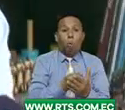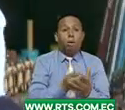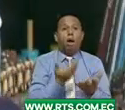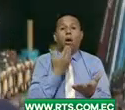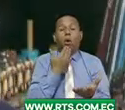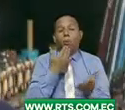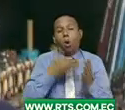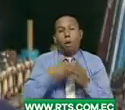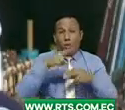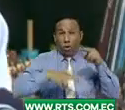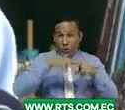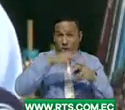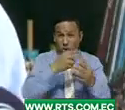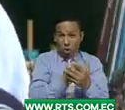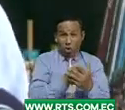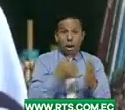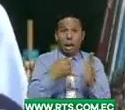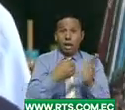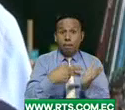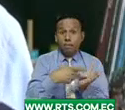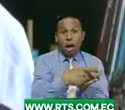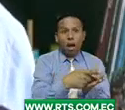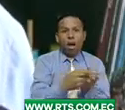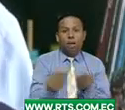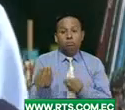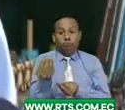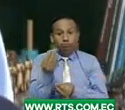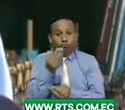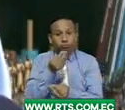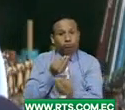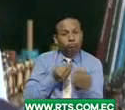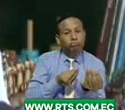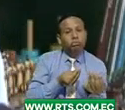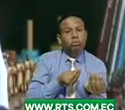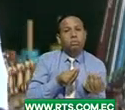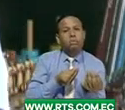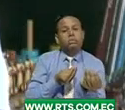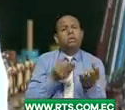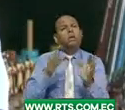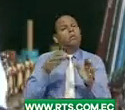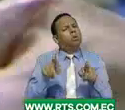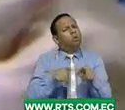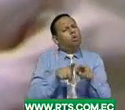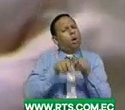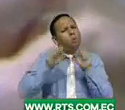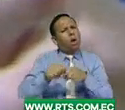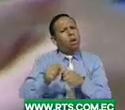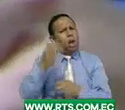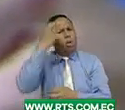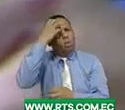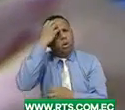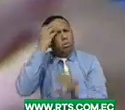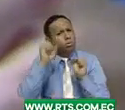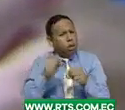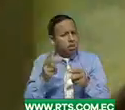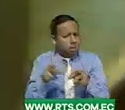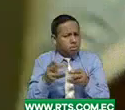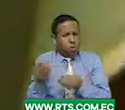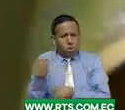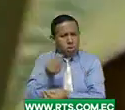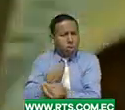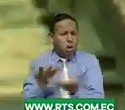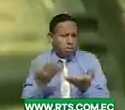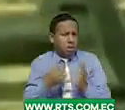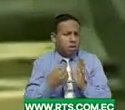los constructores. Pero con la misma vara, con la misma regla, ¿por qué no se le devuelve a la educación? También se generará un cuerpo normativo